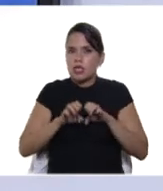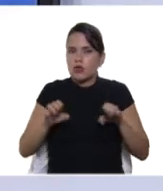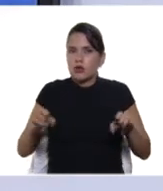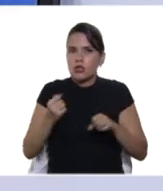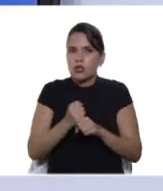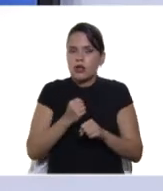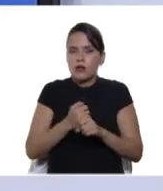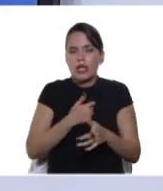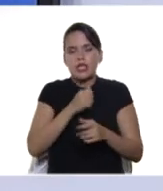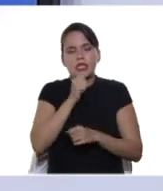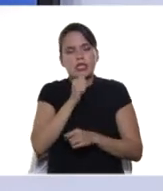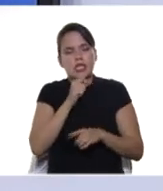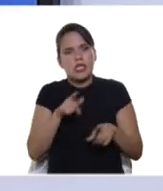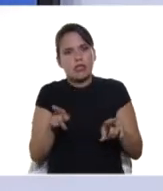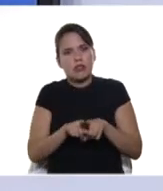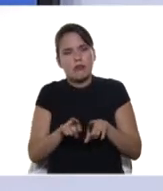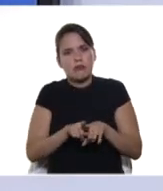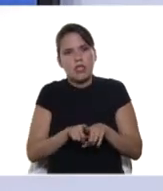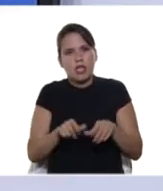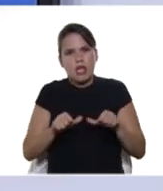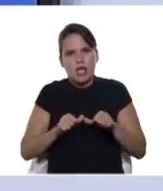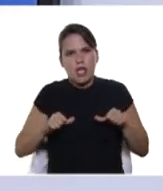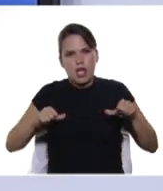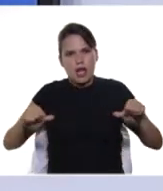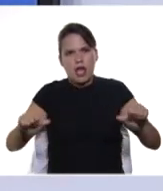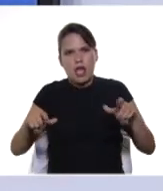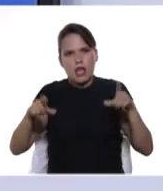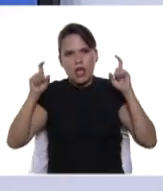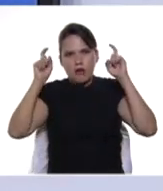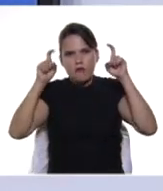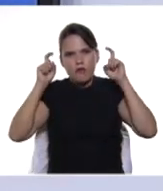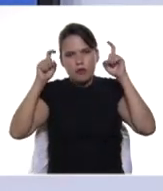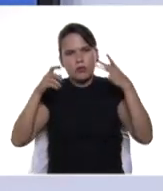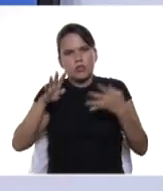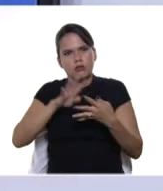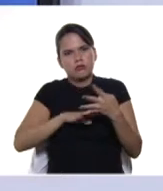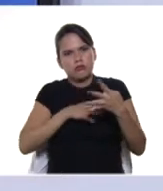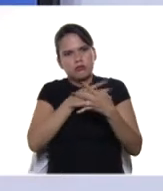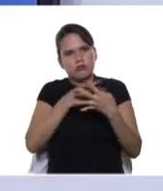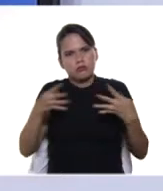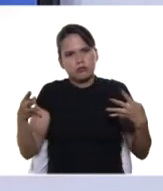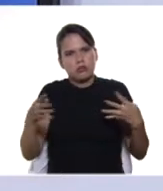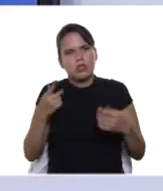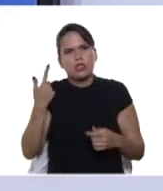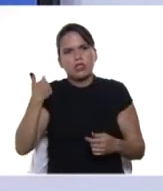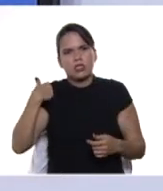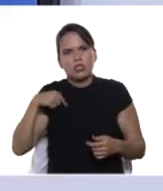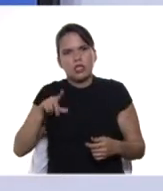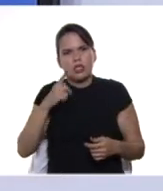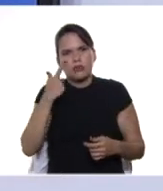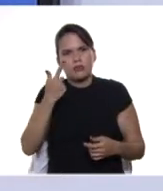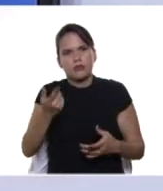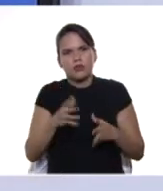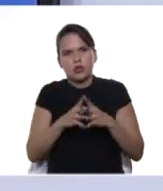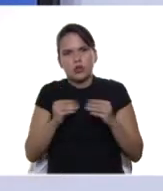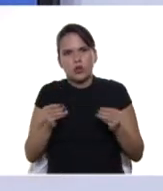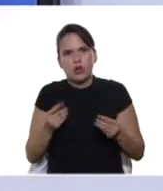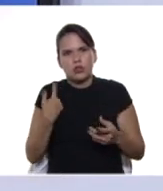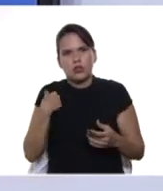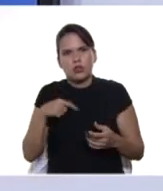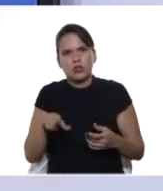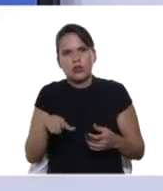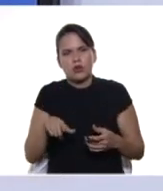laboral, quien también en el área de formación de matemática debe abordar todo lo que tiene que ver con